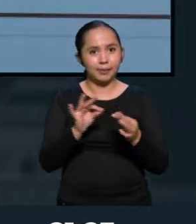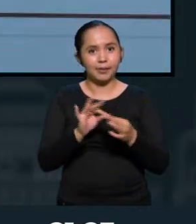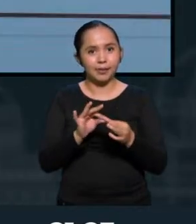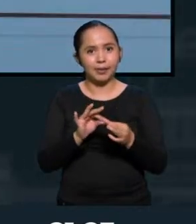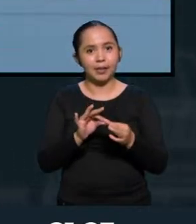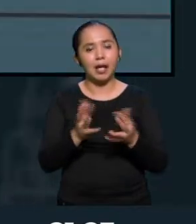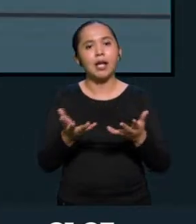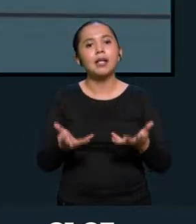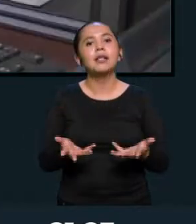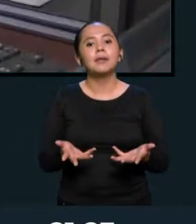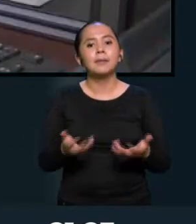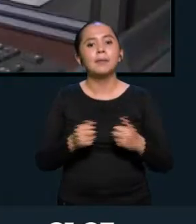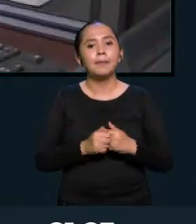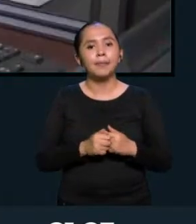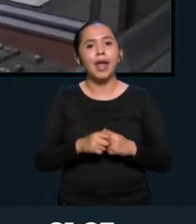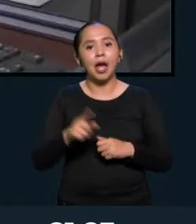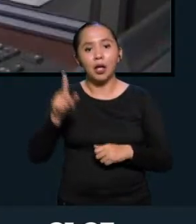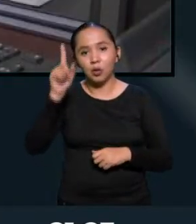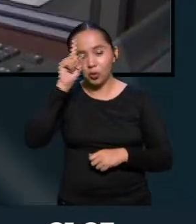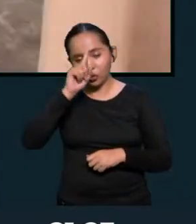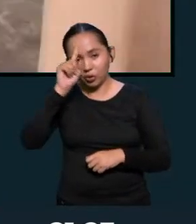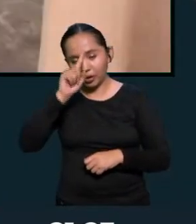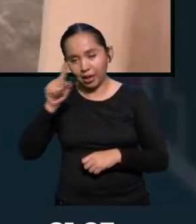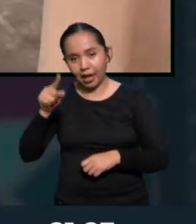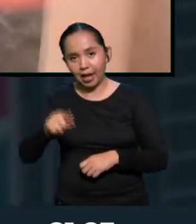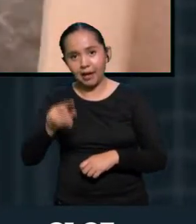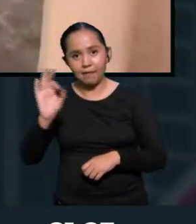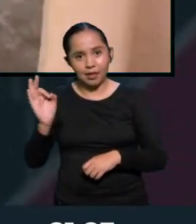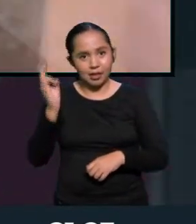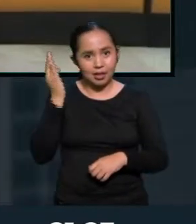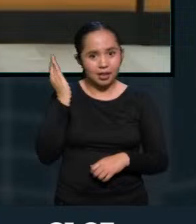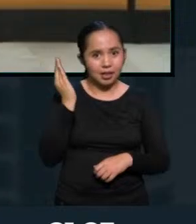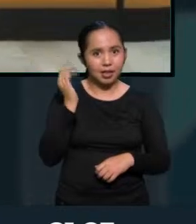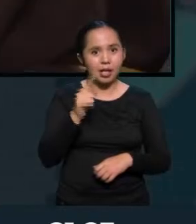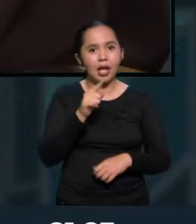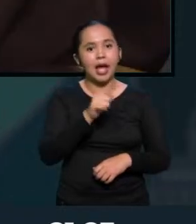se establece que el Consejo de la Judicatura Federal le tiene que